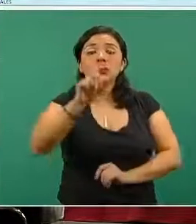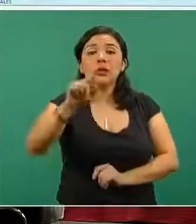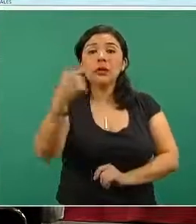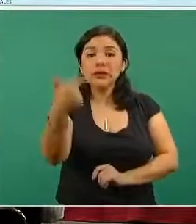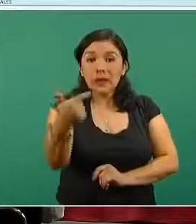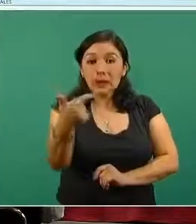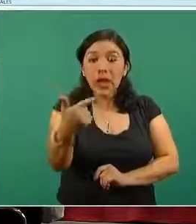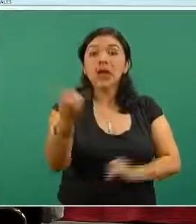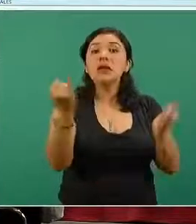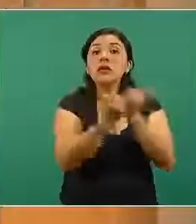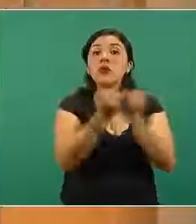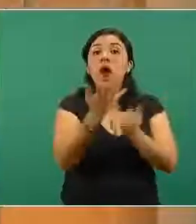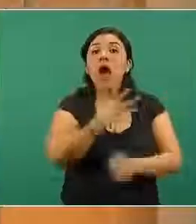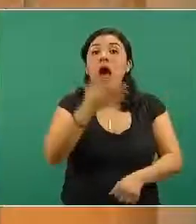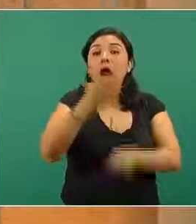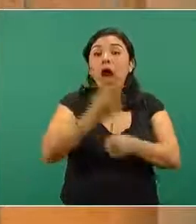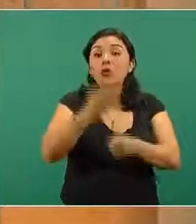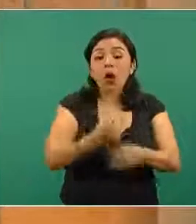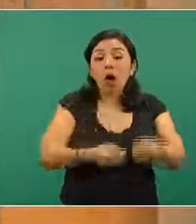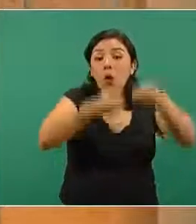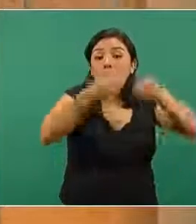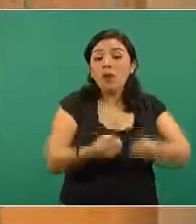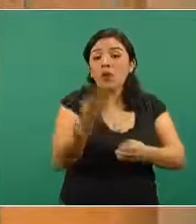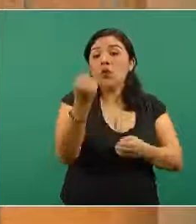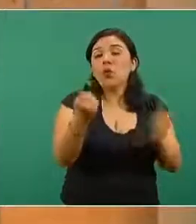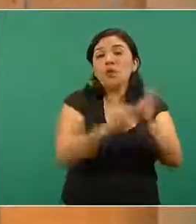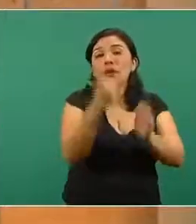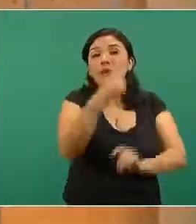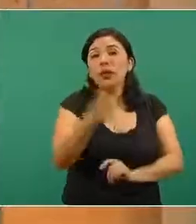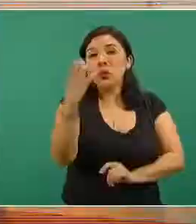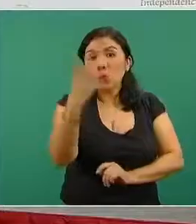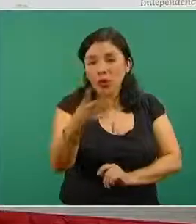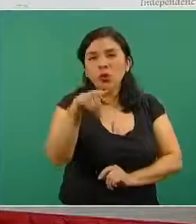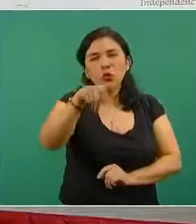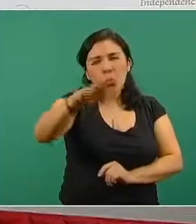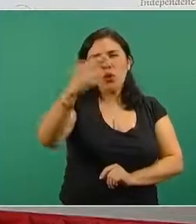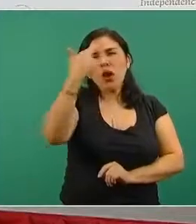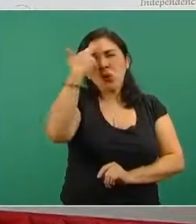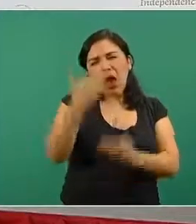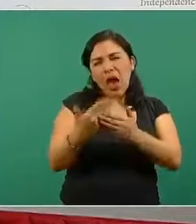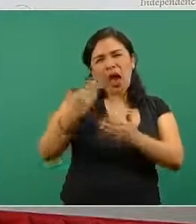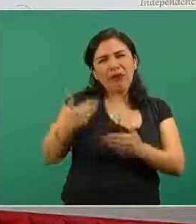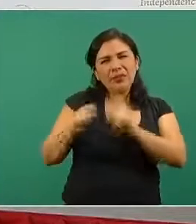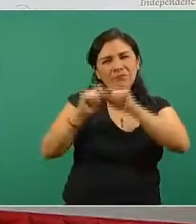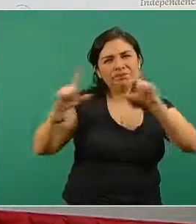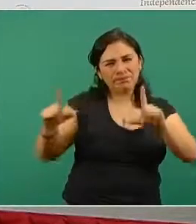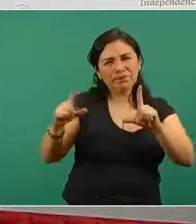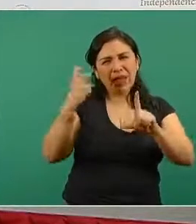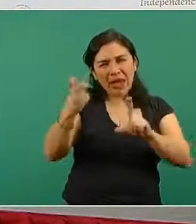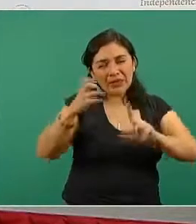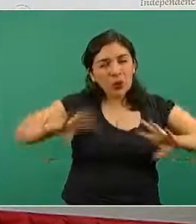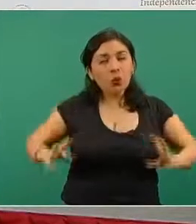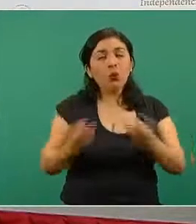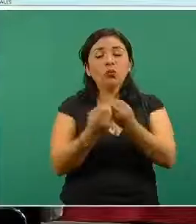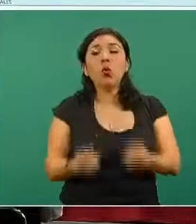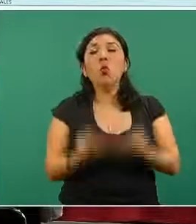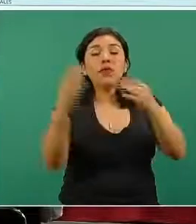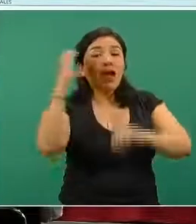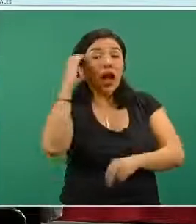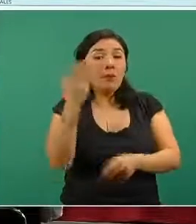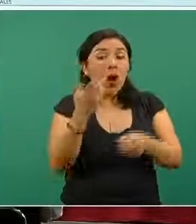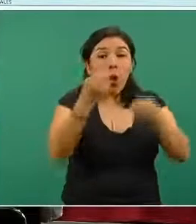22.437 y tenemos actualmente ocupadas 9.104. Si recuerdan el gráfico anterior, esta totalidad de camas